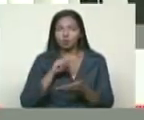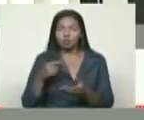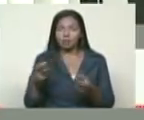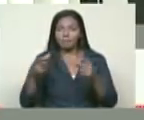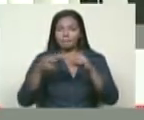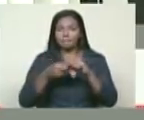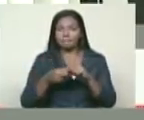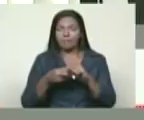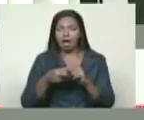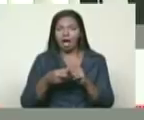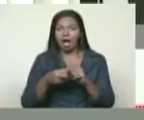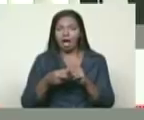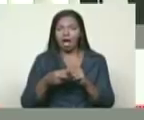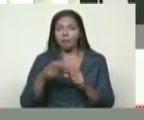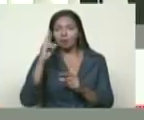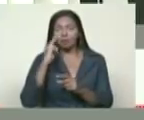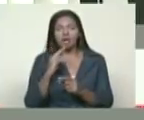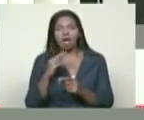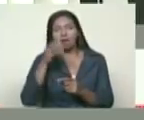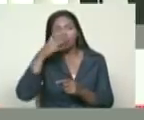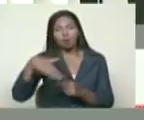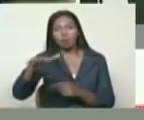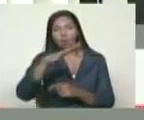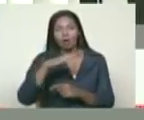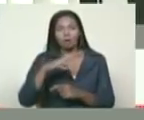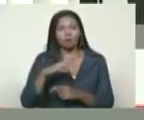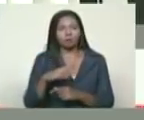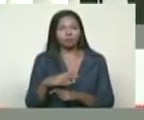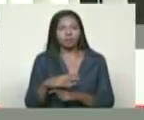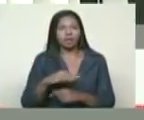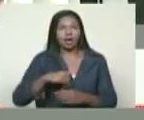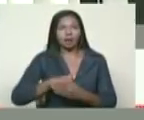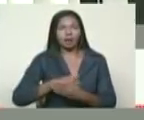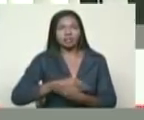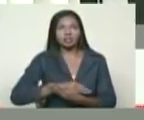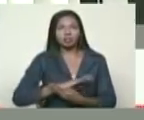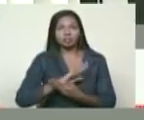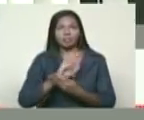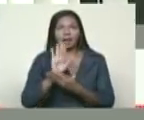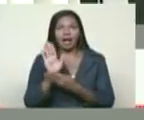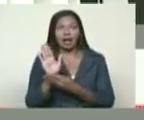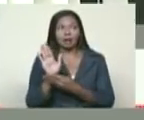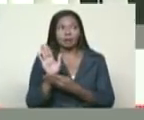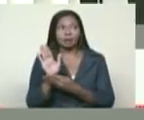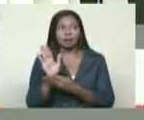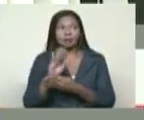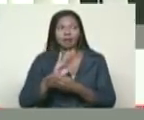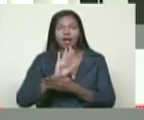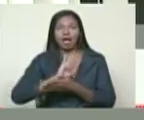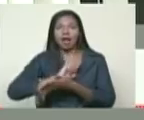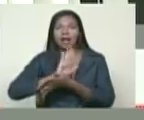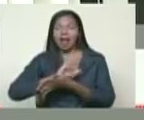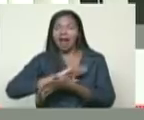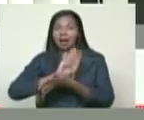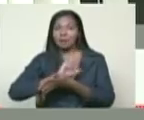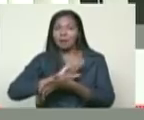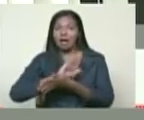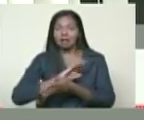alianza bolivariana para los pueblos de nuestra América, porque están desmoronando los procesos de